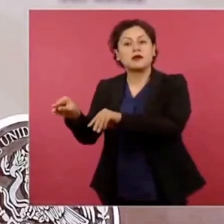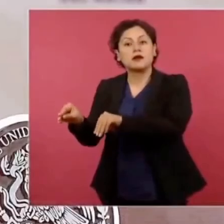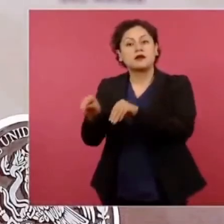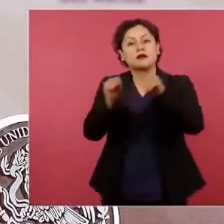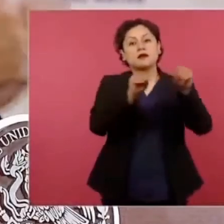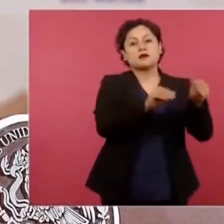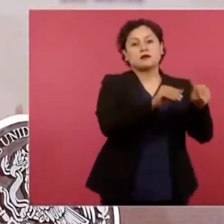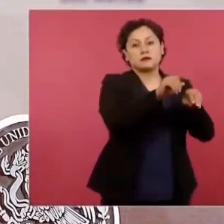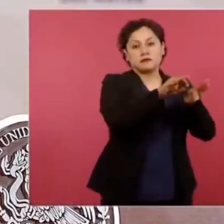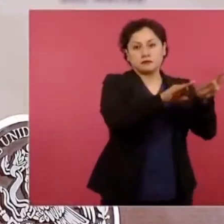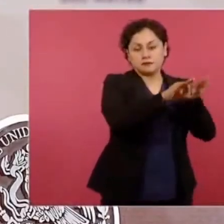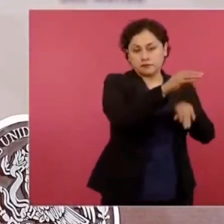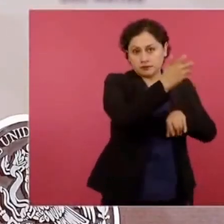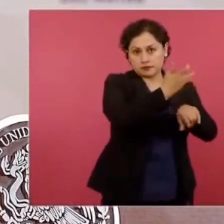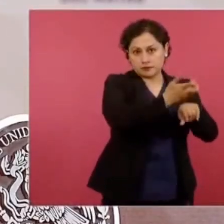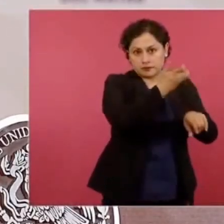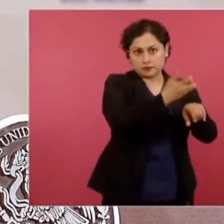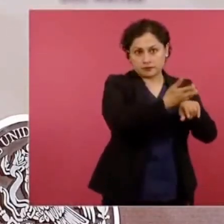a